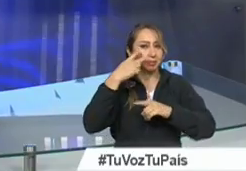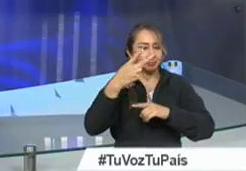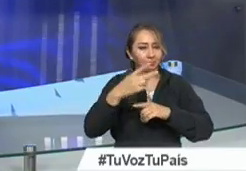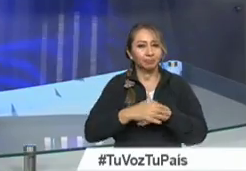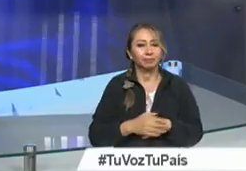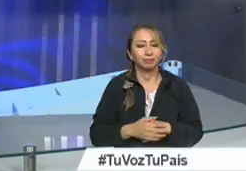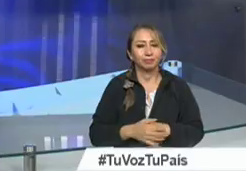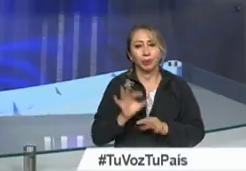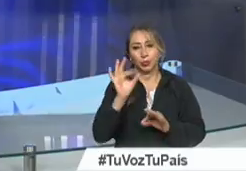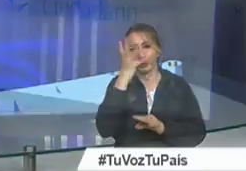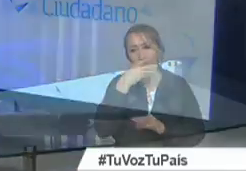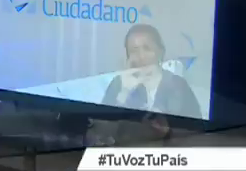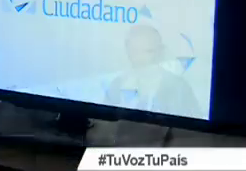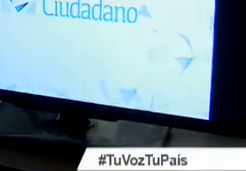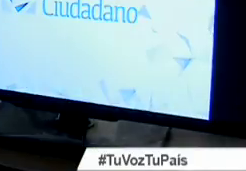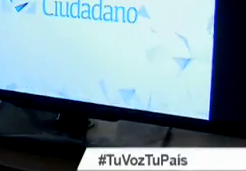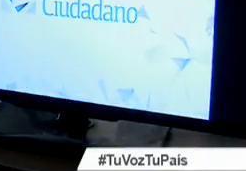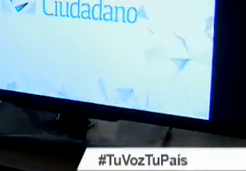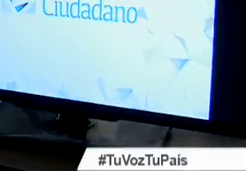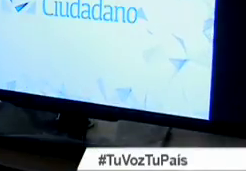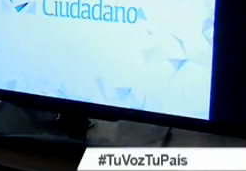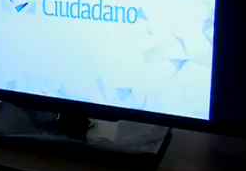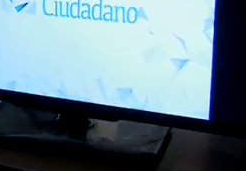que tengan una excelente noche